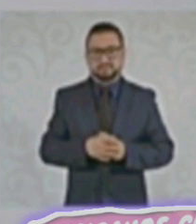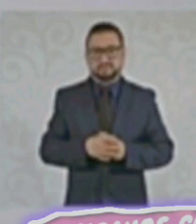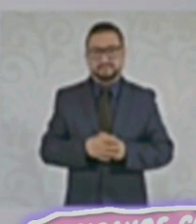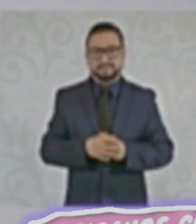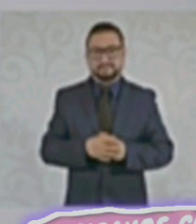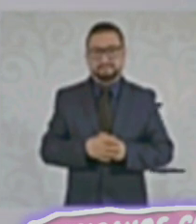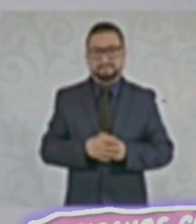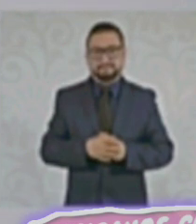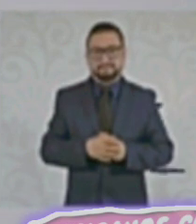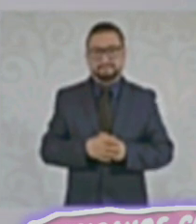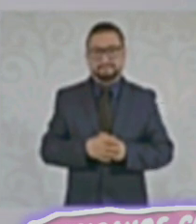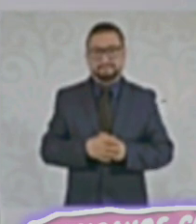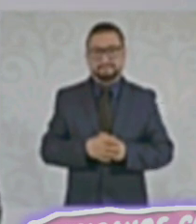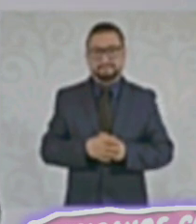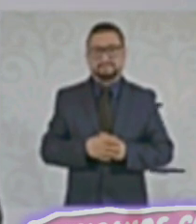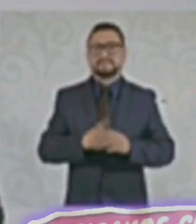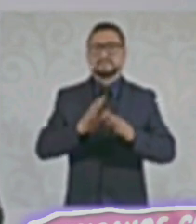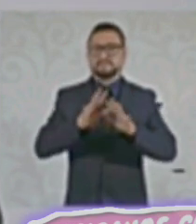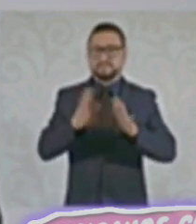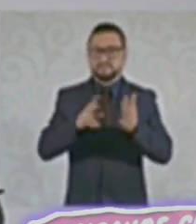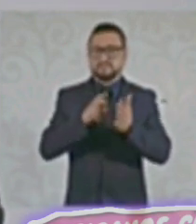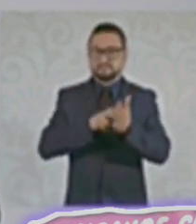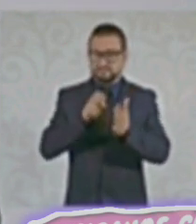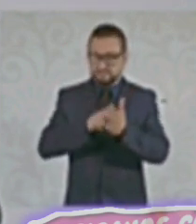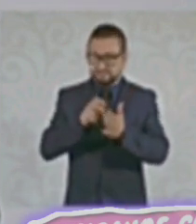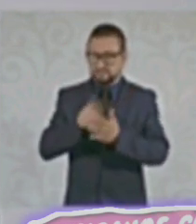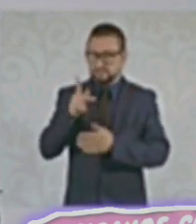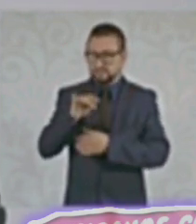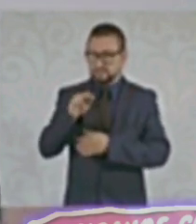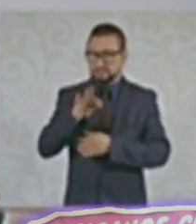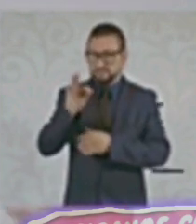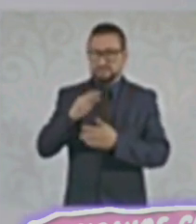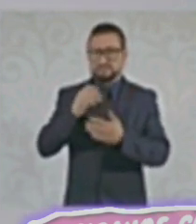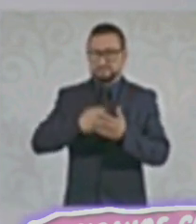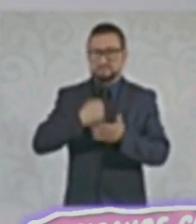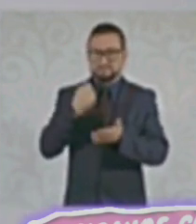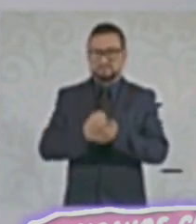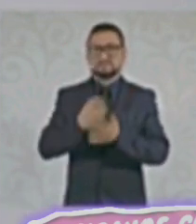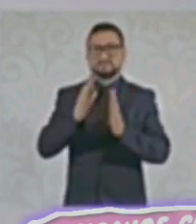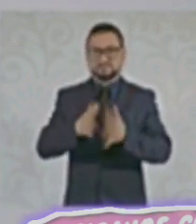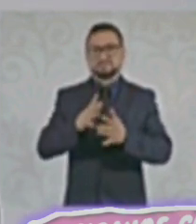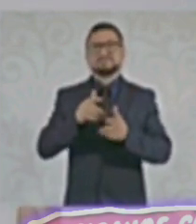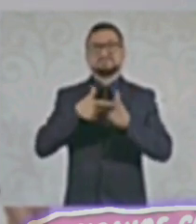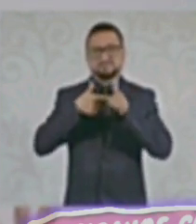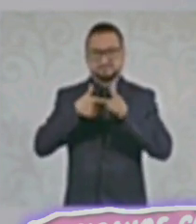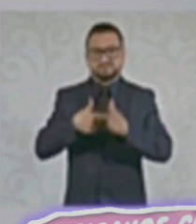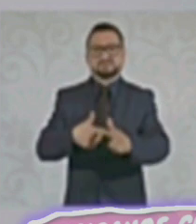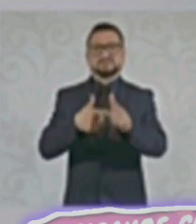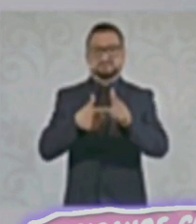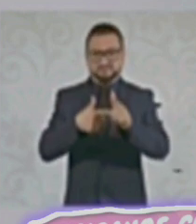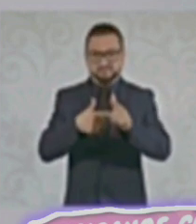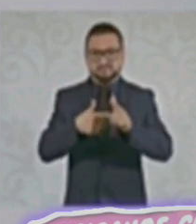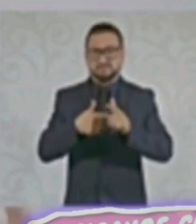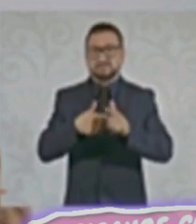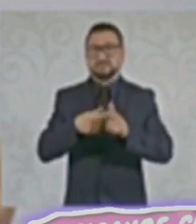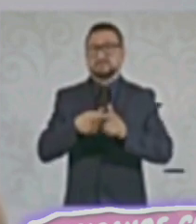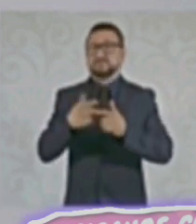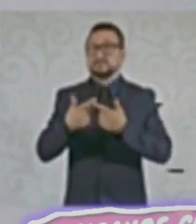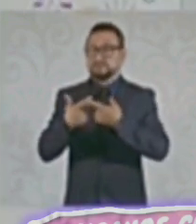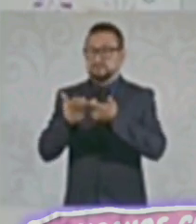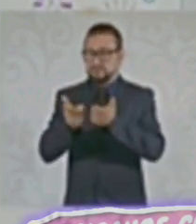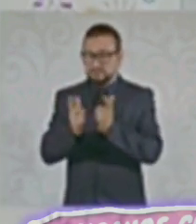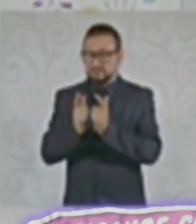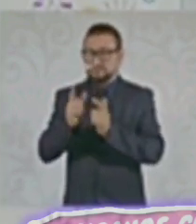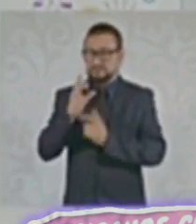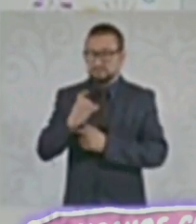Entonces, la reforma judicial al Poder Judicial va. Y el Consejo de la Judicatura